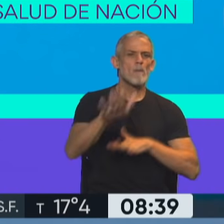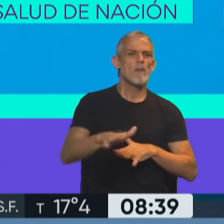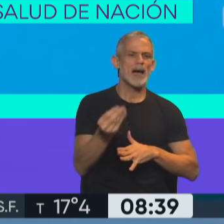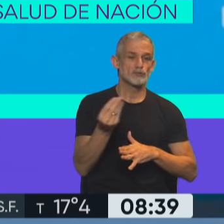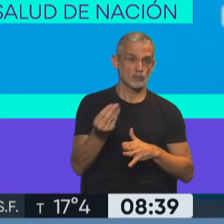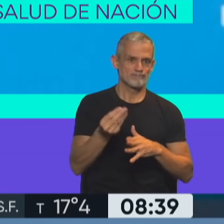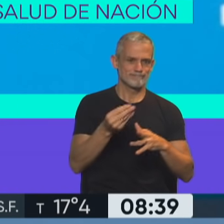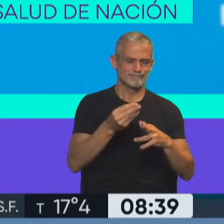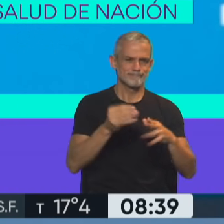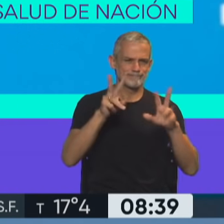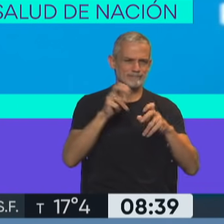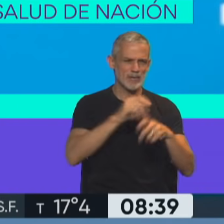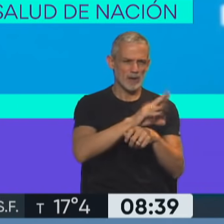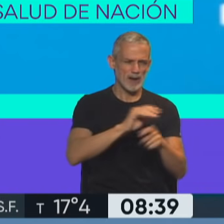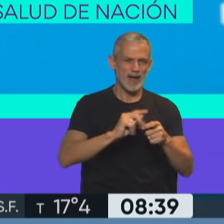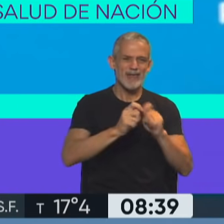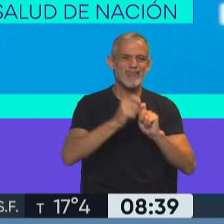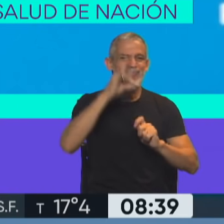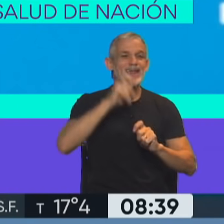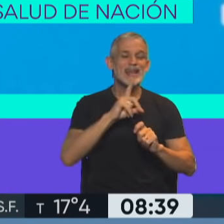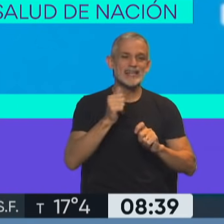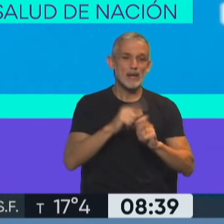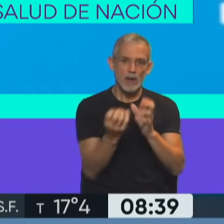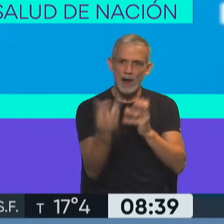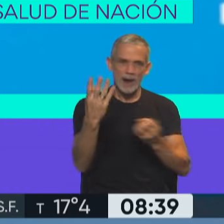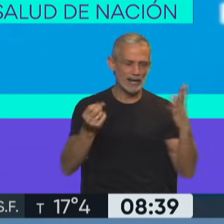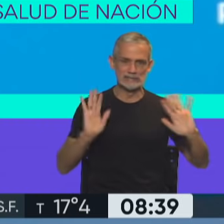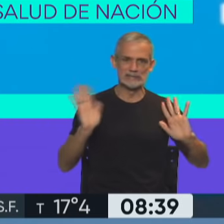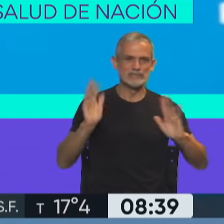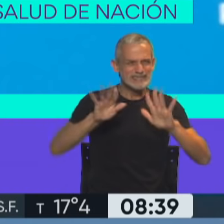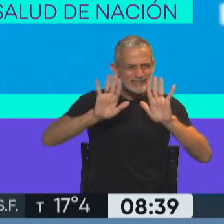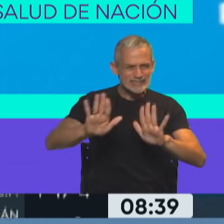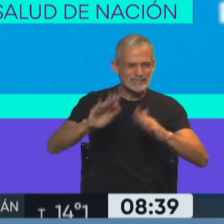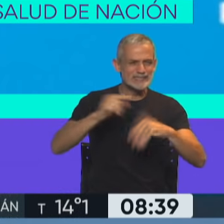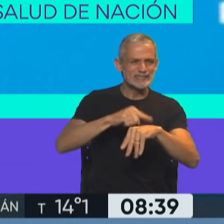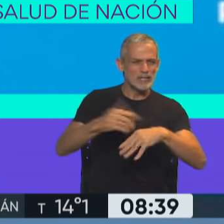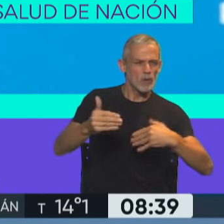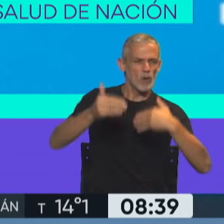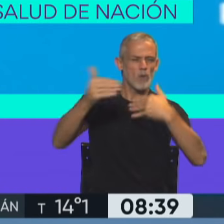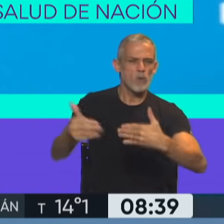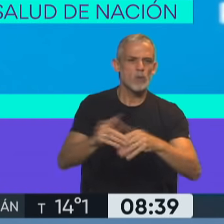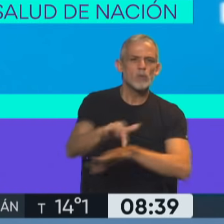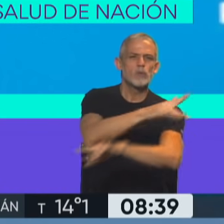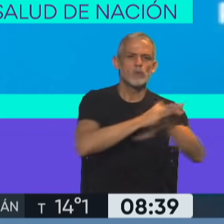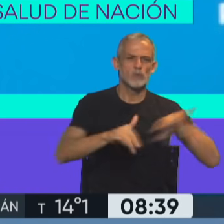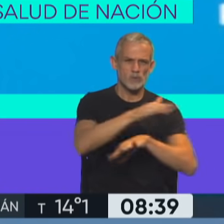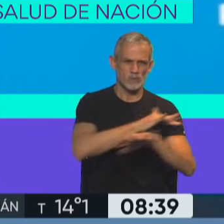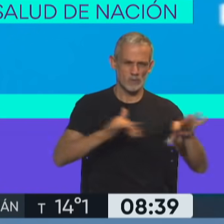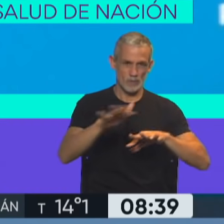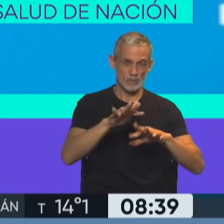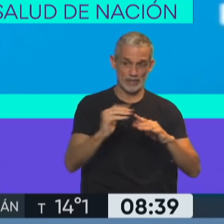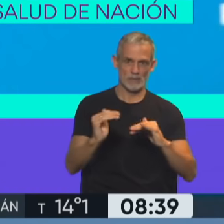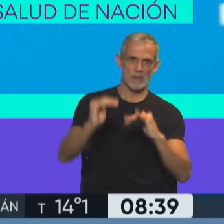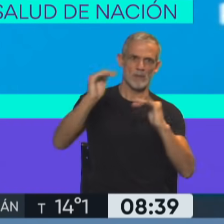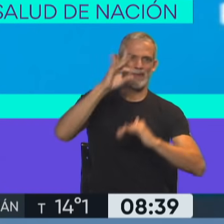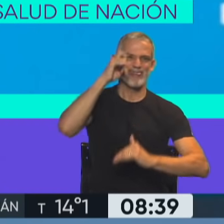la variante Delta, que es el control de brotes para atrasar lo máximo posible la circulación predominante de